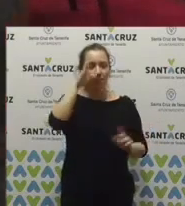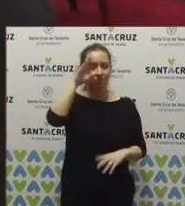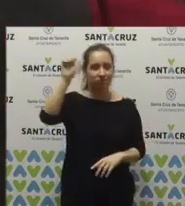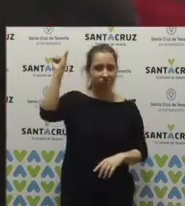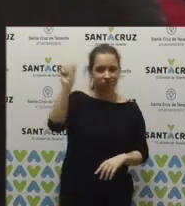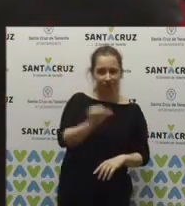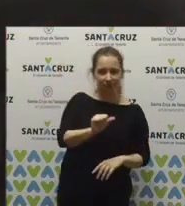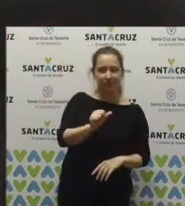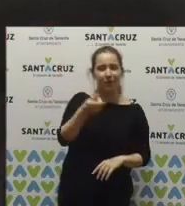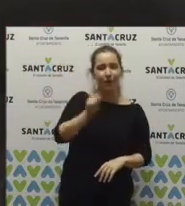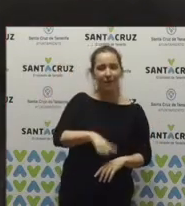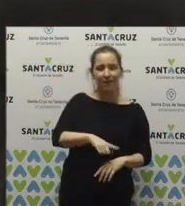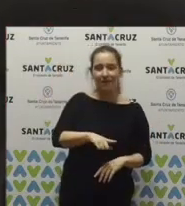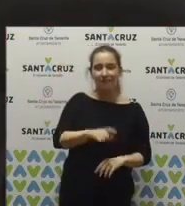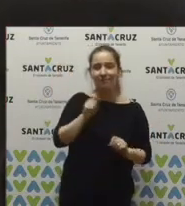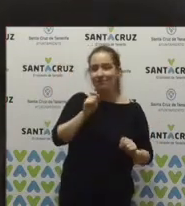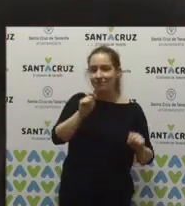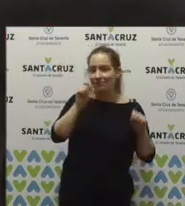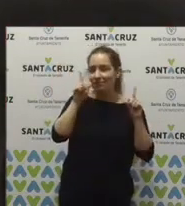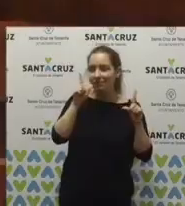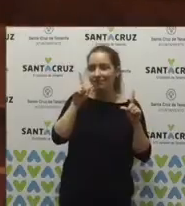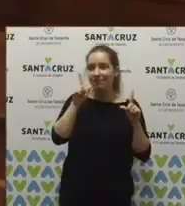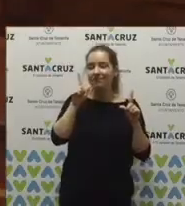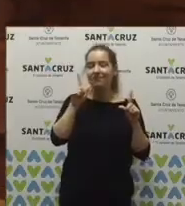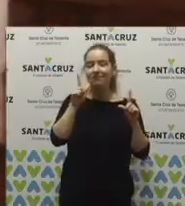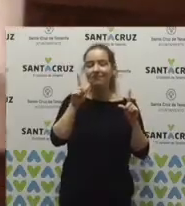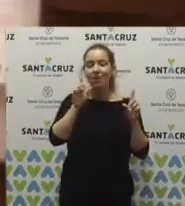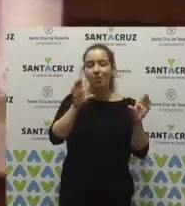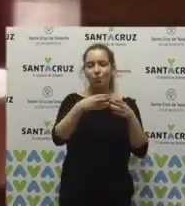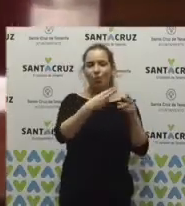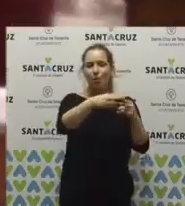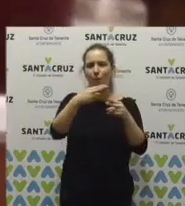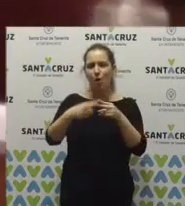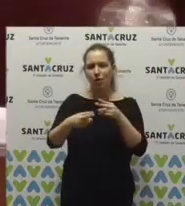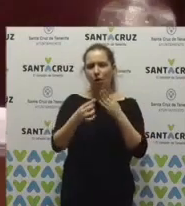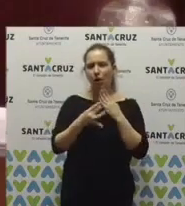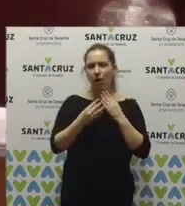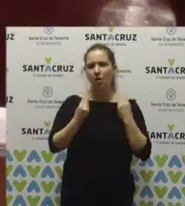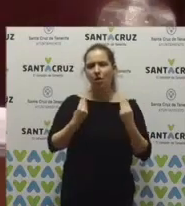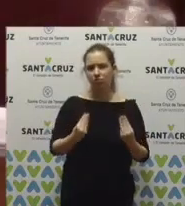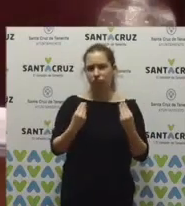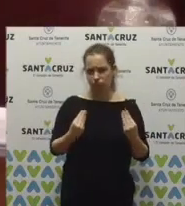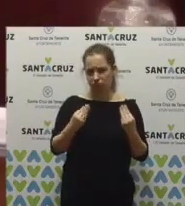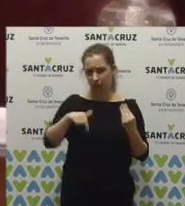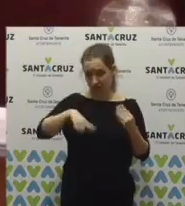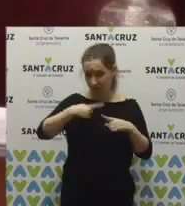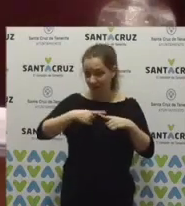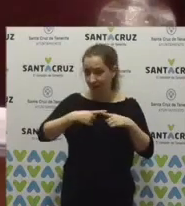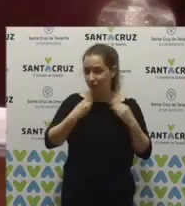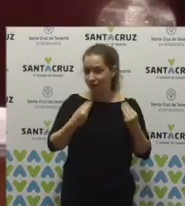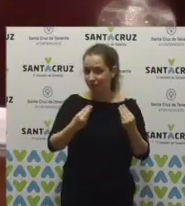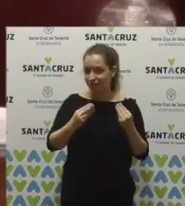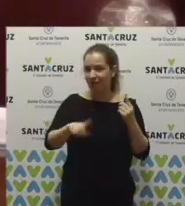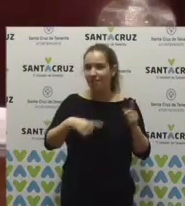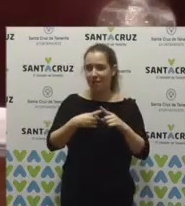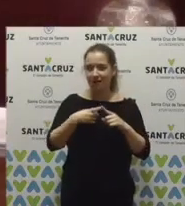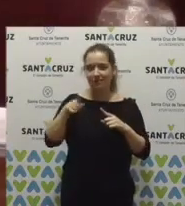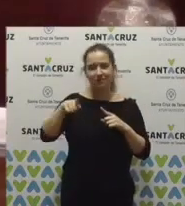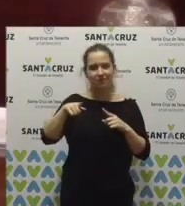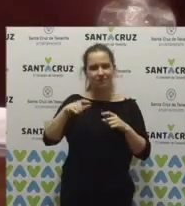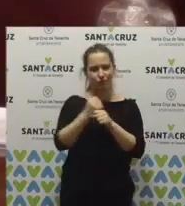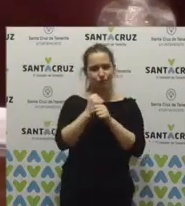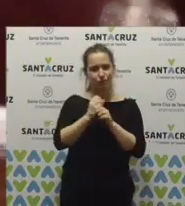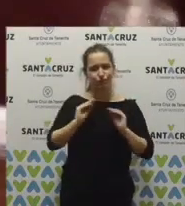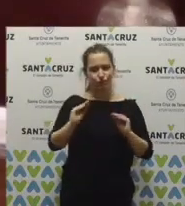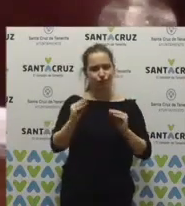la calidad de los grupos políticos que tienen en la ciudad de santa cruz y a la altura que han estado ustedes de